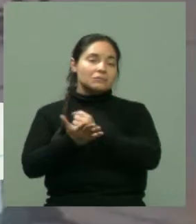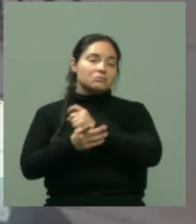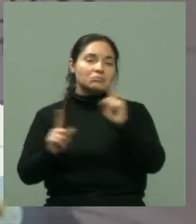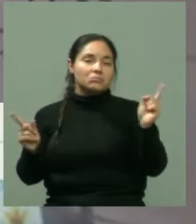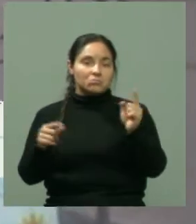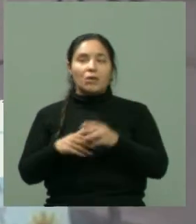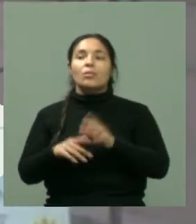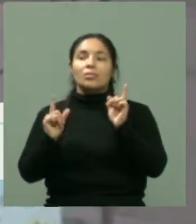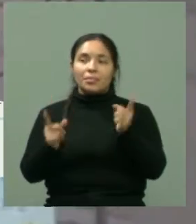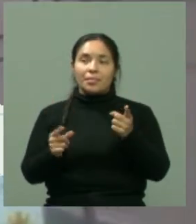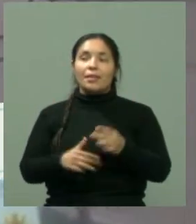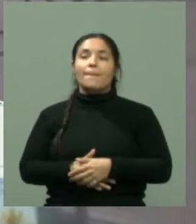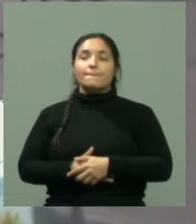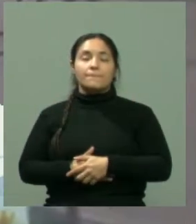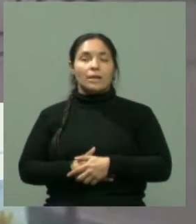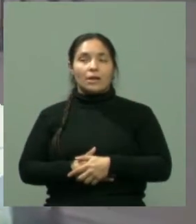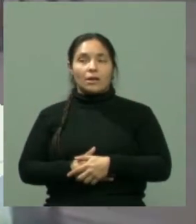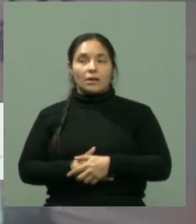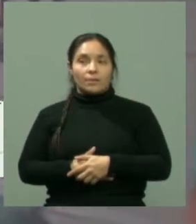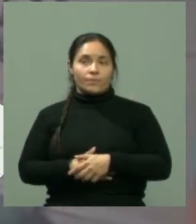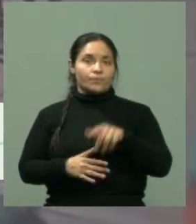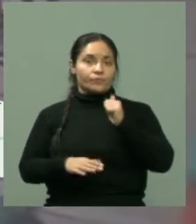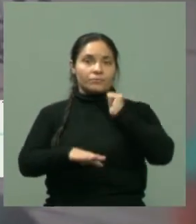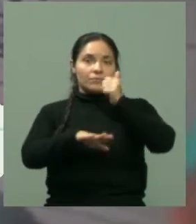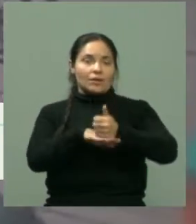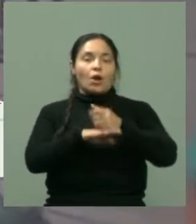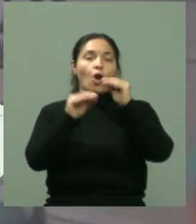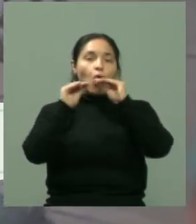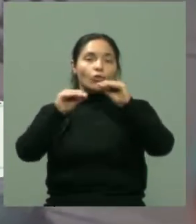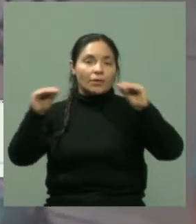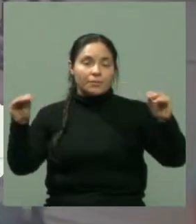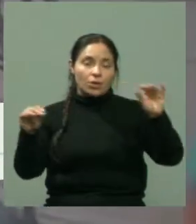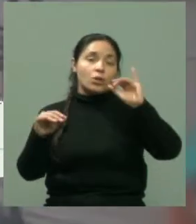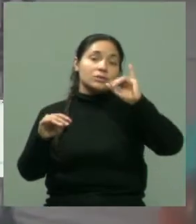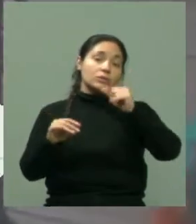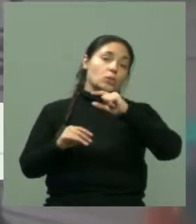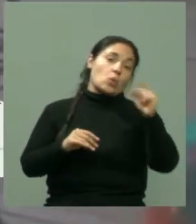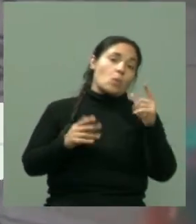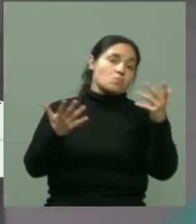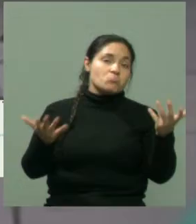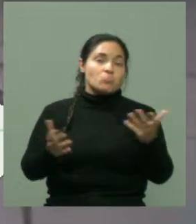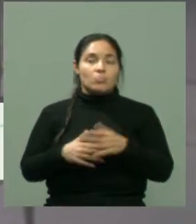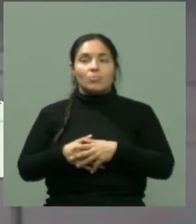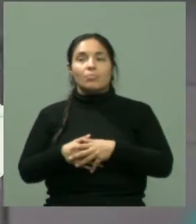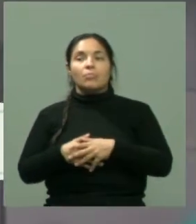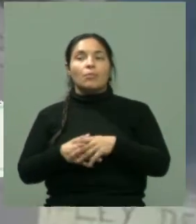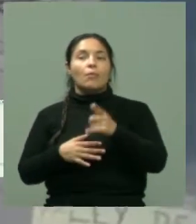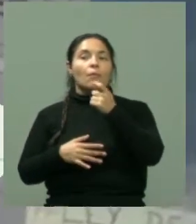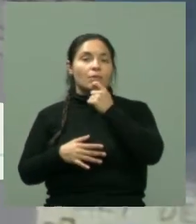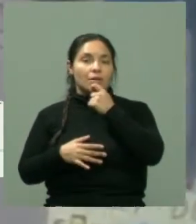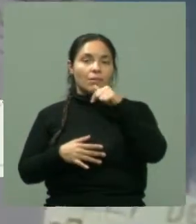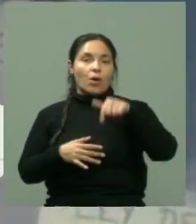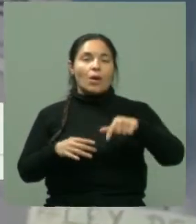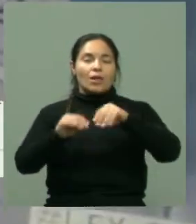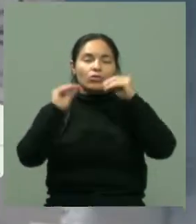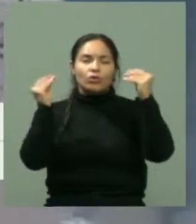responsabilidad que de nuestro granito de arena en esto, sea contaminar o no contaminar, por ejemplo, ¿no? Y actualmente somos